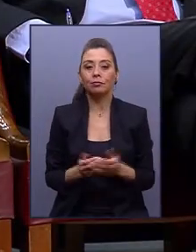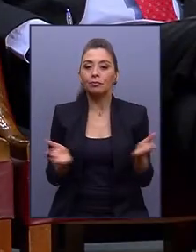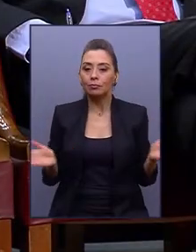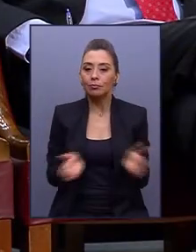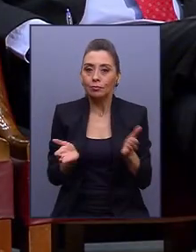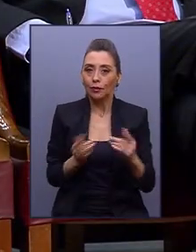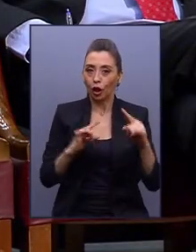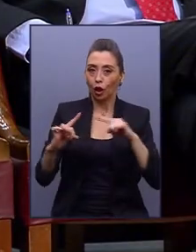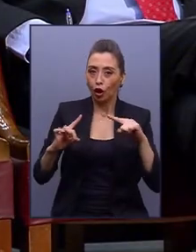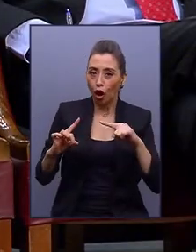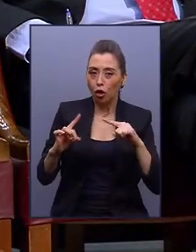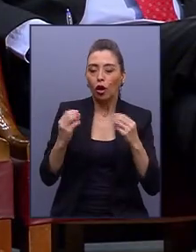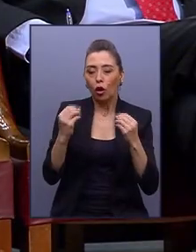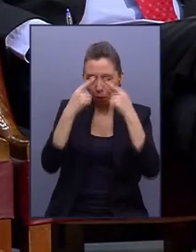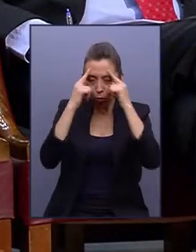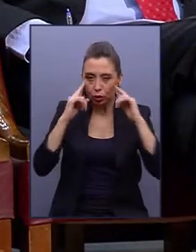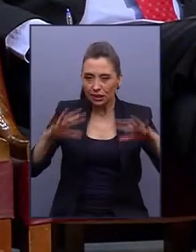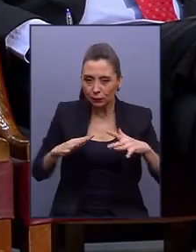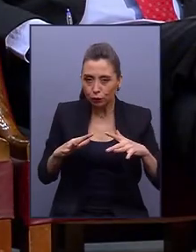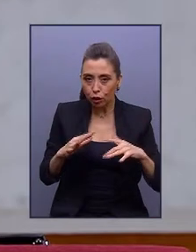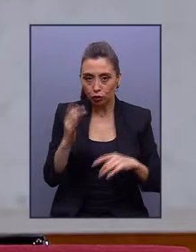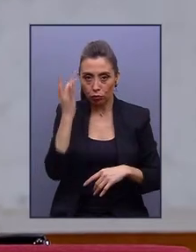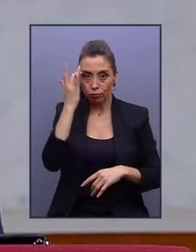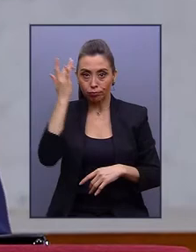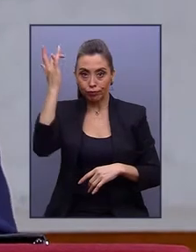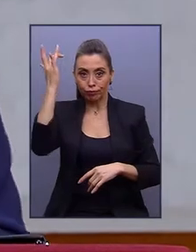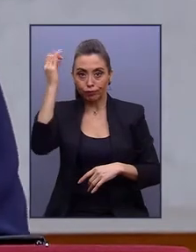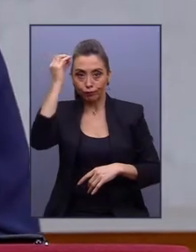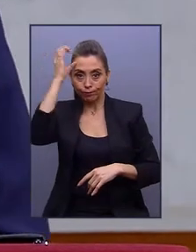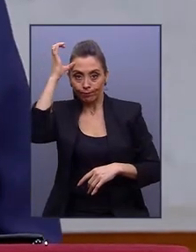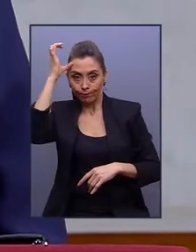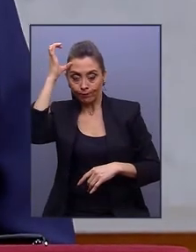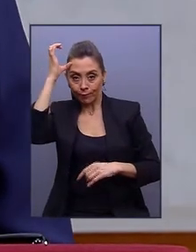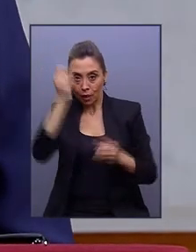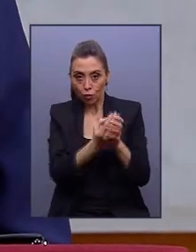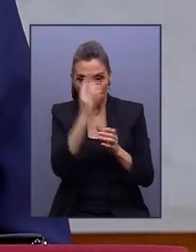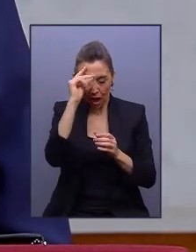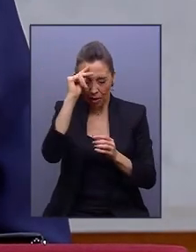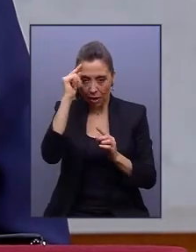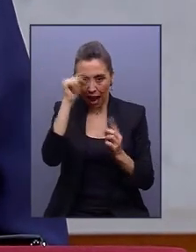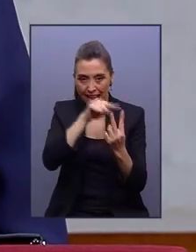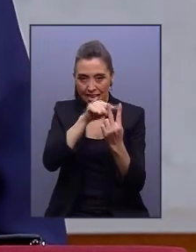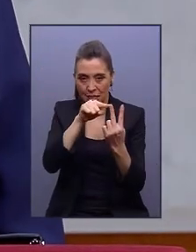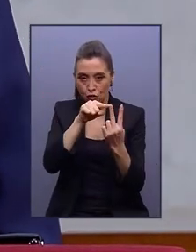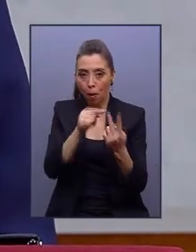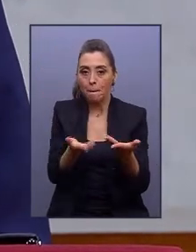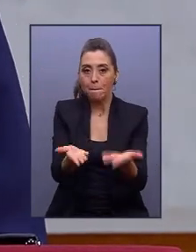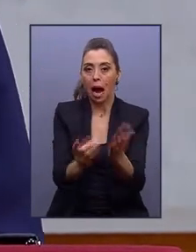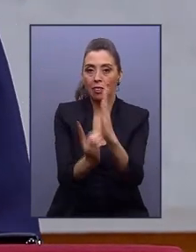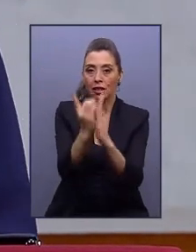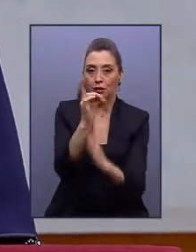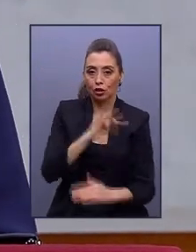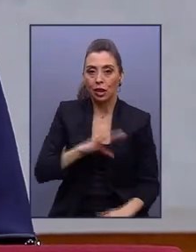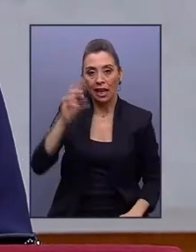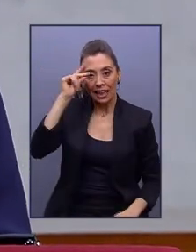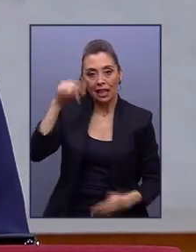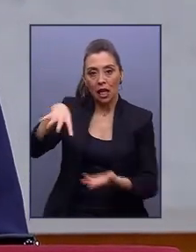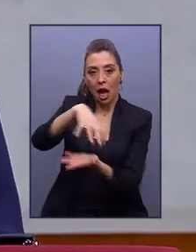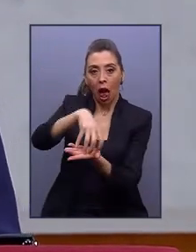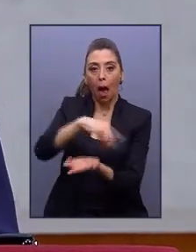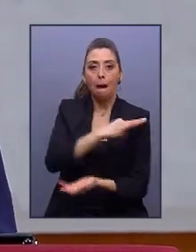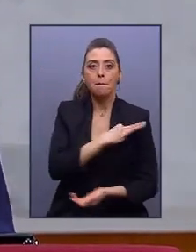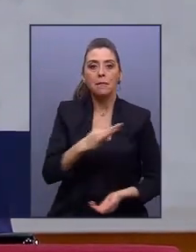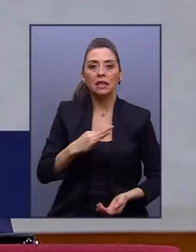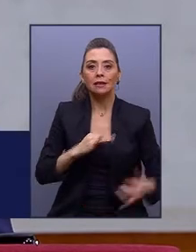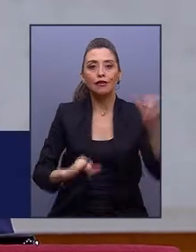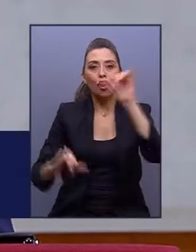y coordinar los esfuerzos para poner el conocimiento y la innovación al centro de nuestro desarrollo, estamos creando el Ministerio de Ciencia y